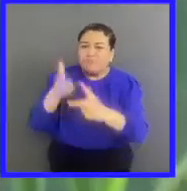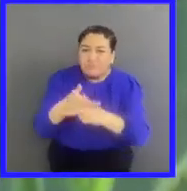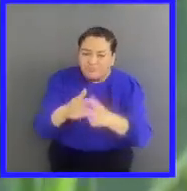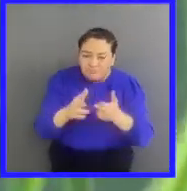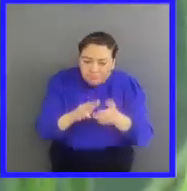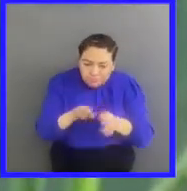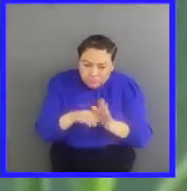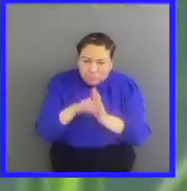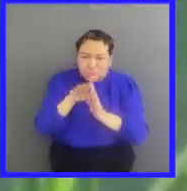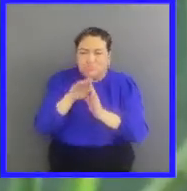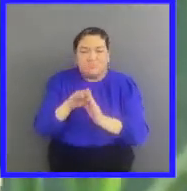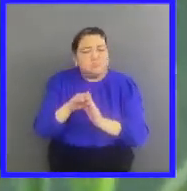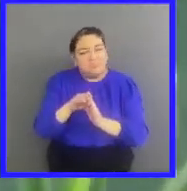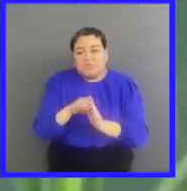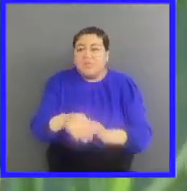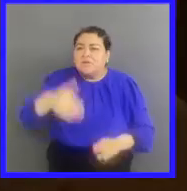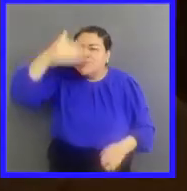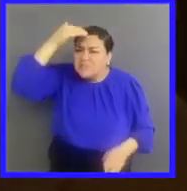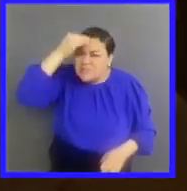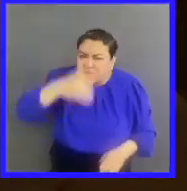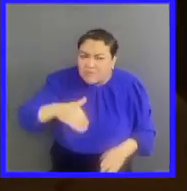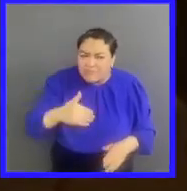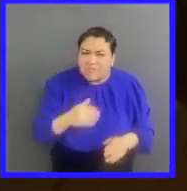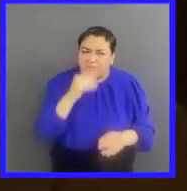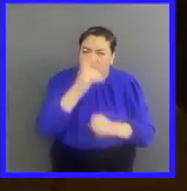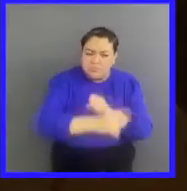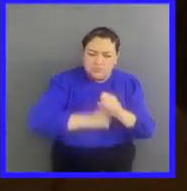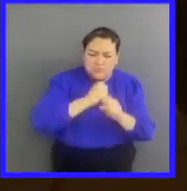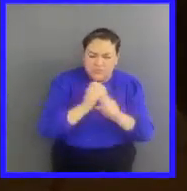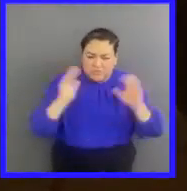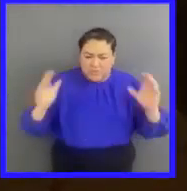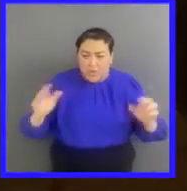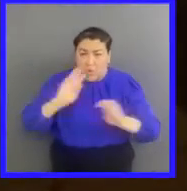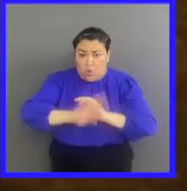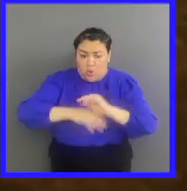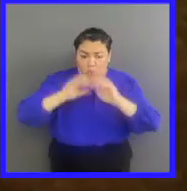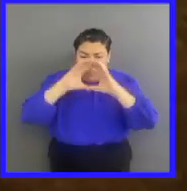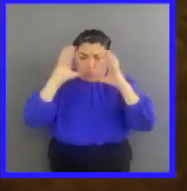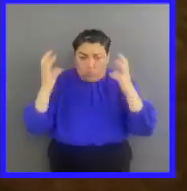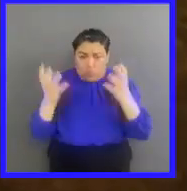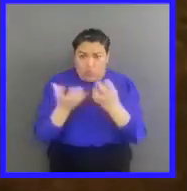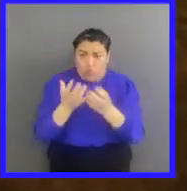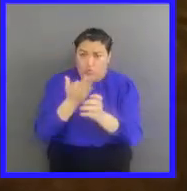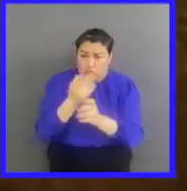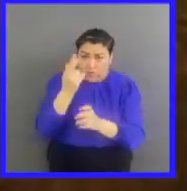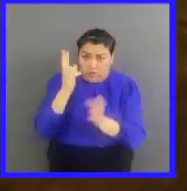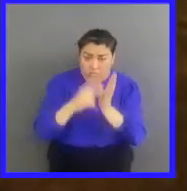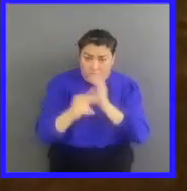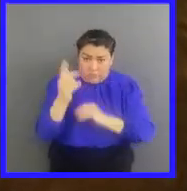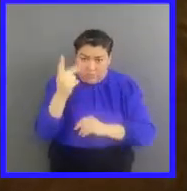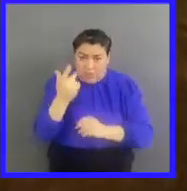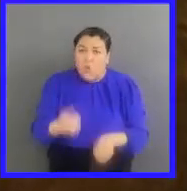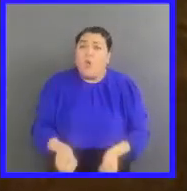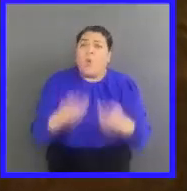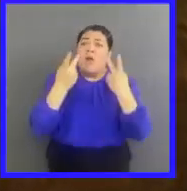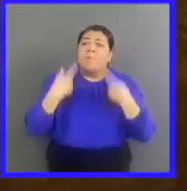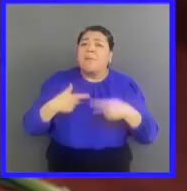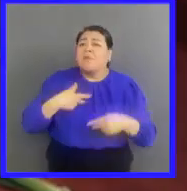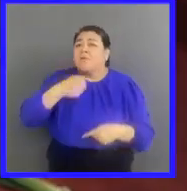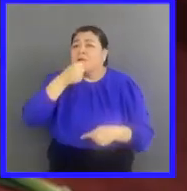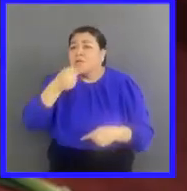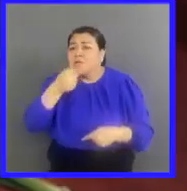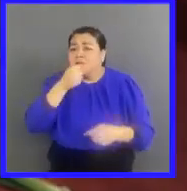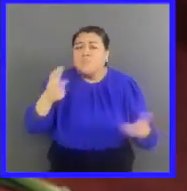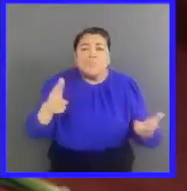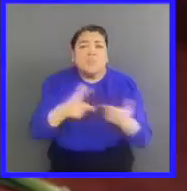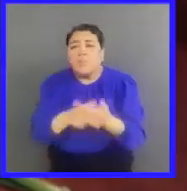usted cuántos periodistas fueron asesinados en el mundo durante el más reciente año? La organización Reporteros Sin Fronteras informó